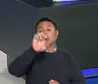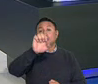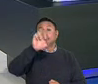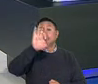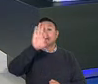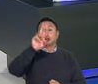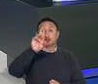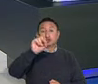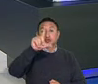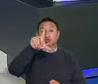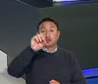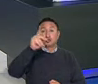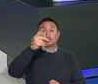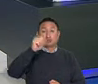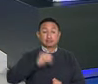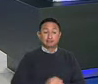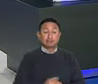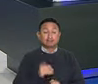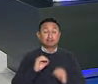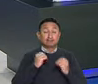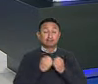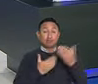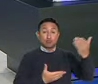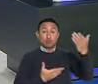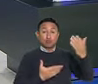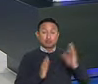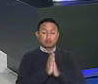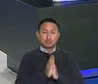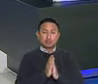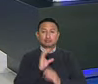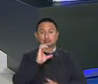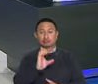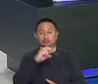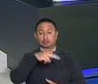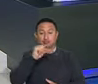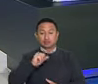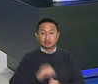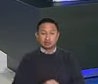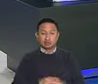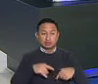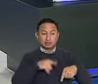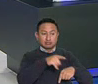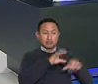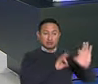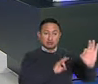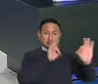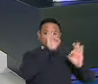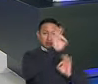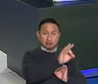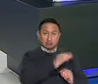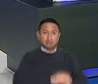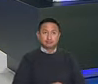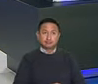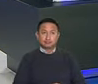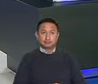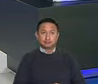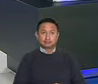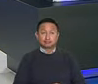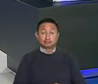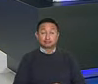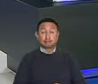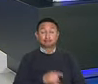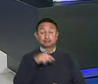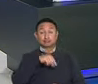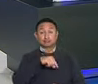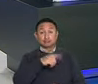mencionábamos. Y tras el crimen, la organización política solicitó al Consejo Nacional Electoral el reemplazo del candidato. Claro, lo que eso marca, ¿no? Ajá, eso marca. Exactamente, pues